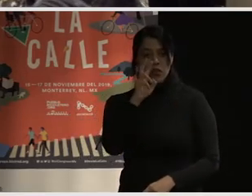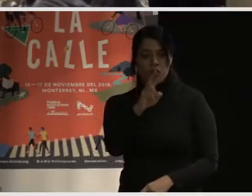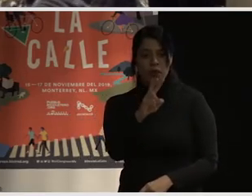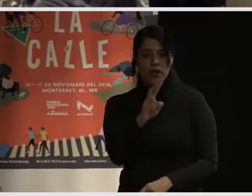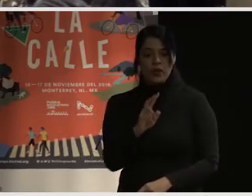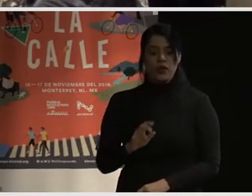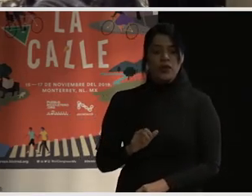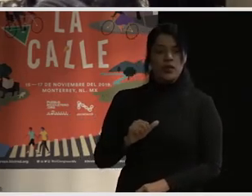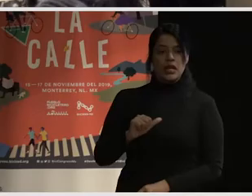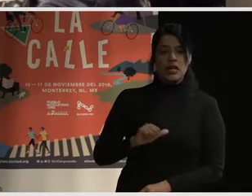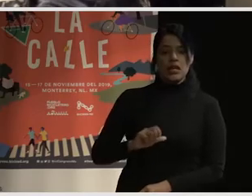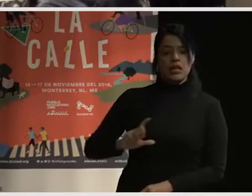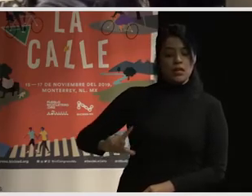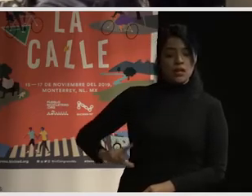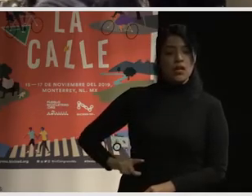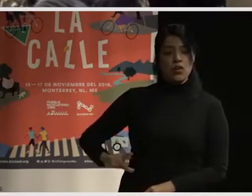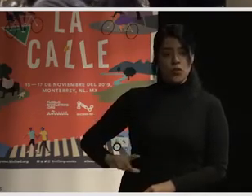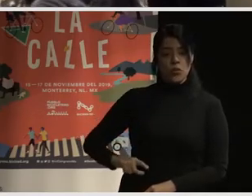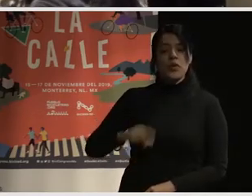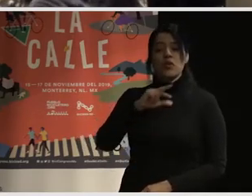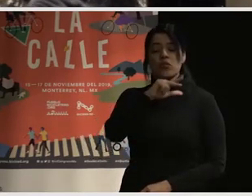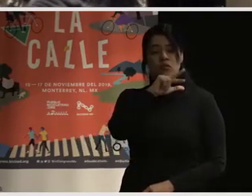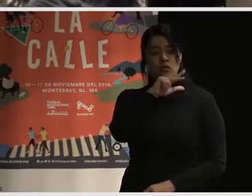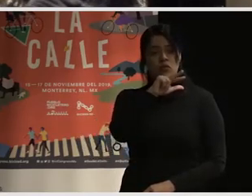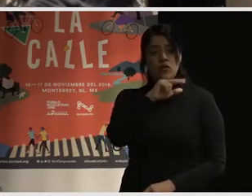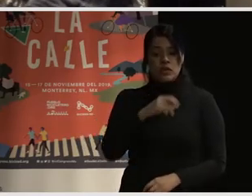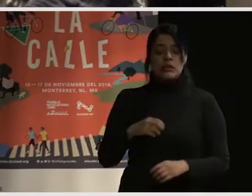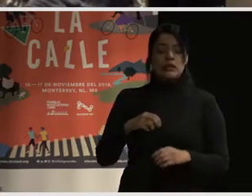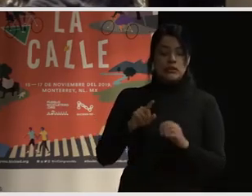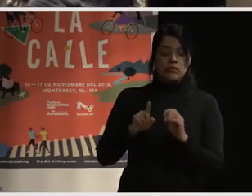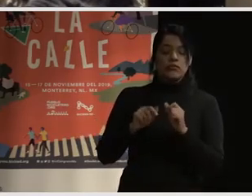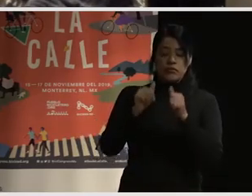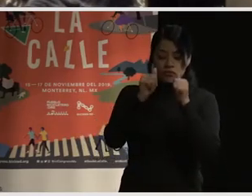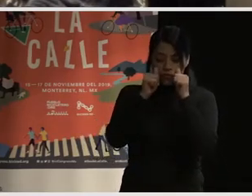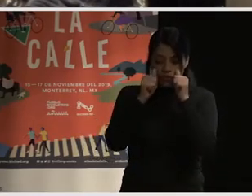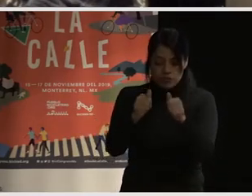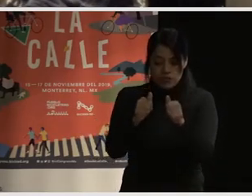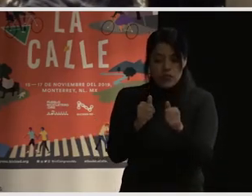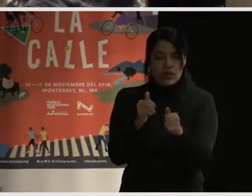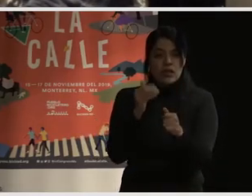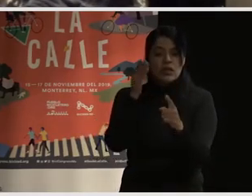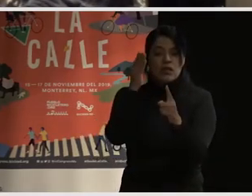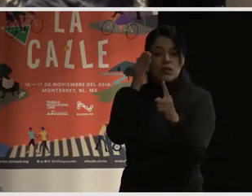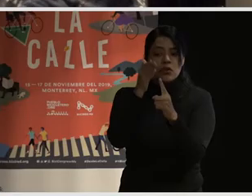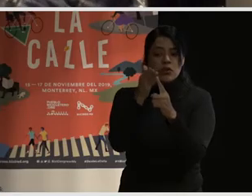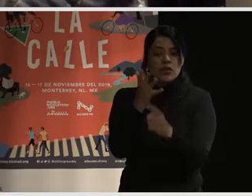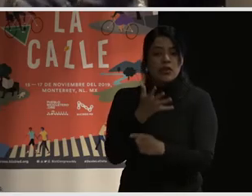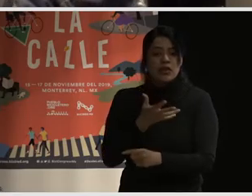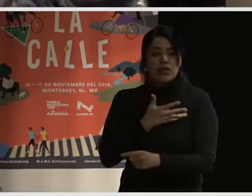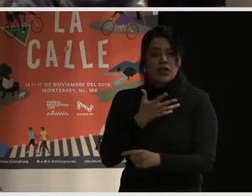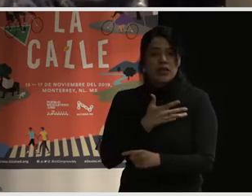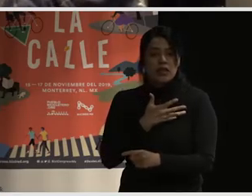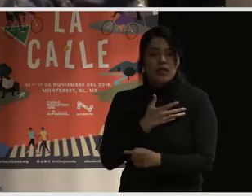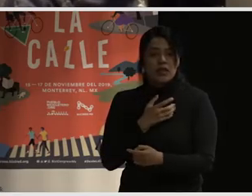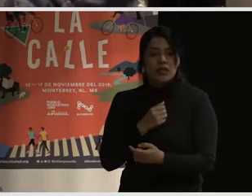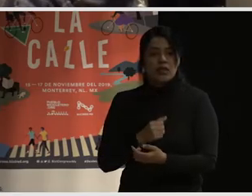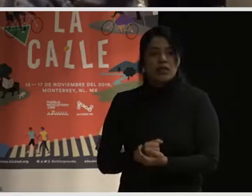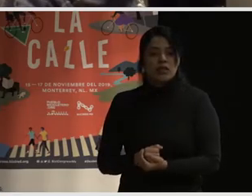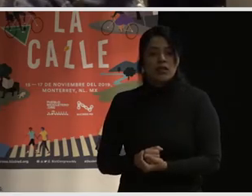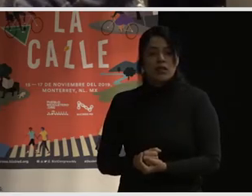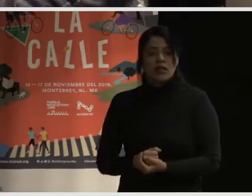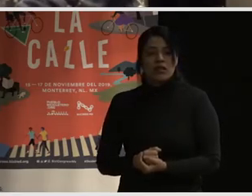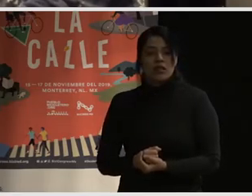autoridades se han preocupado y ocupado y más bien la visión que tienen es sólo en